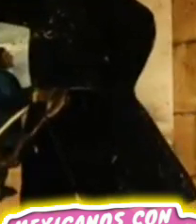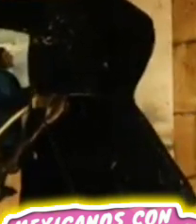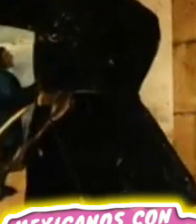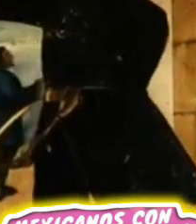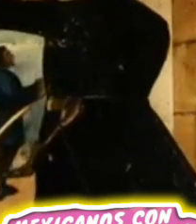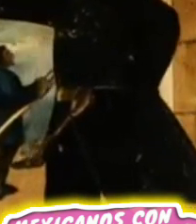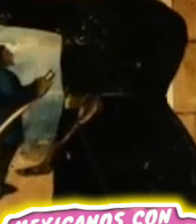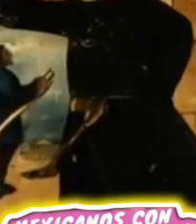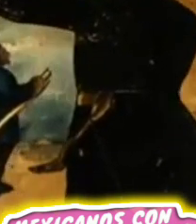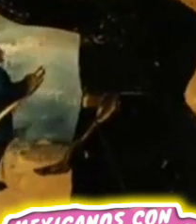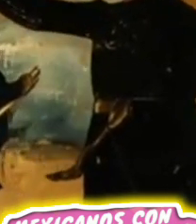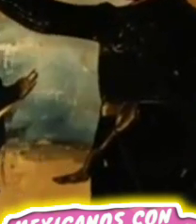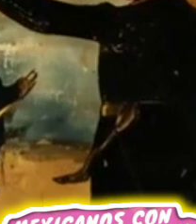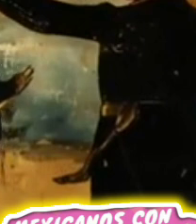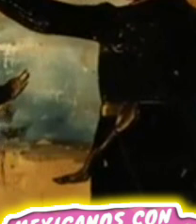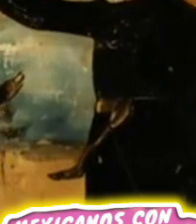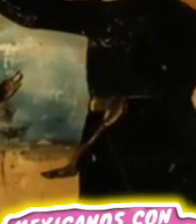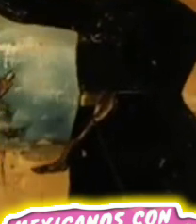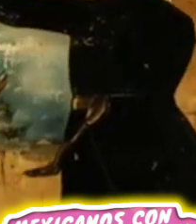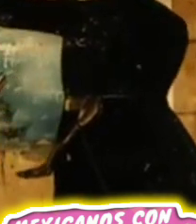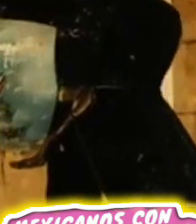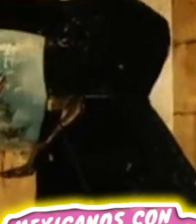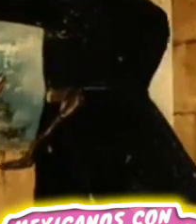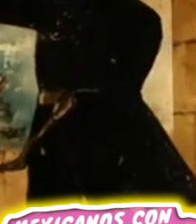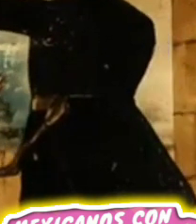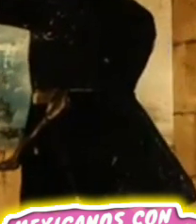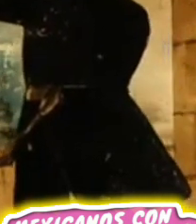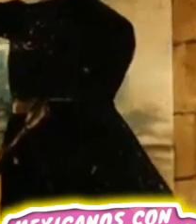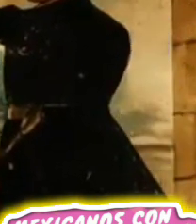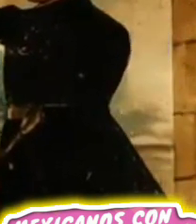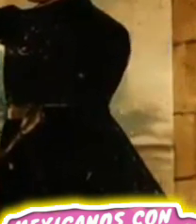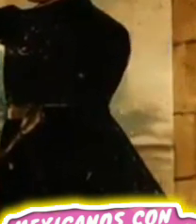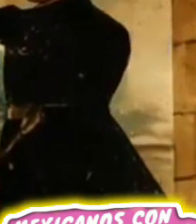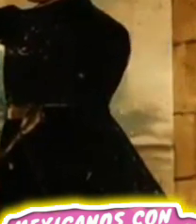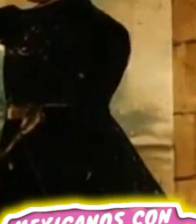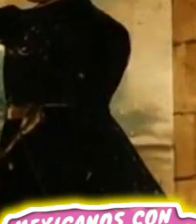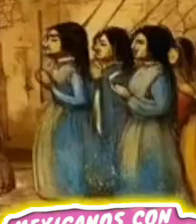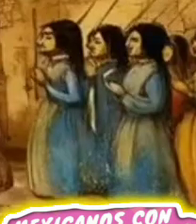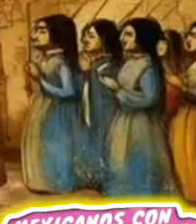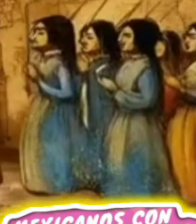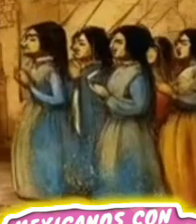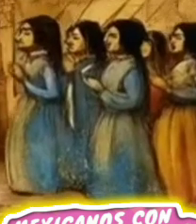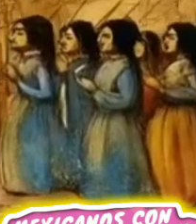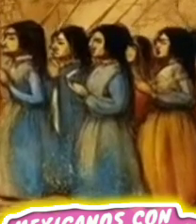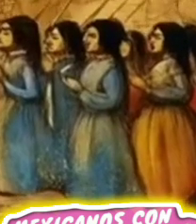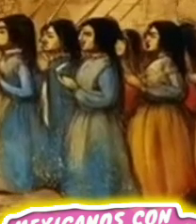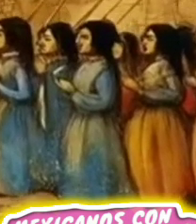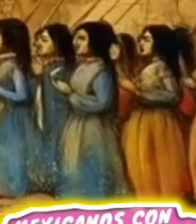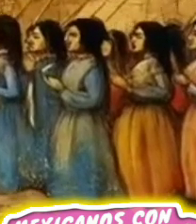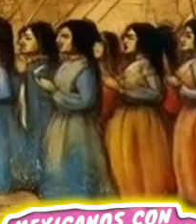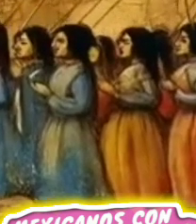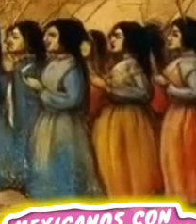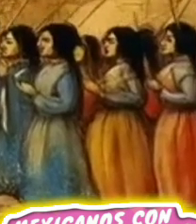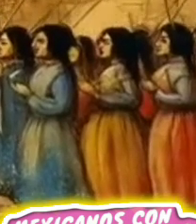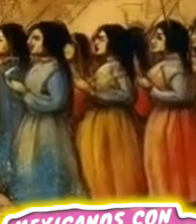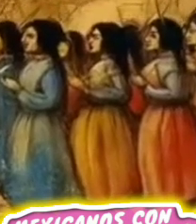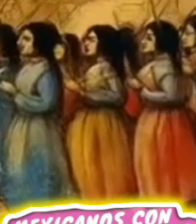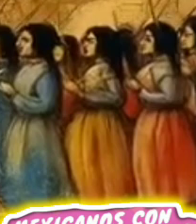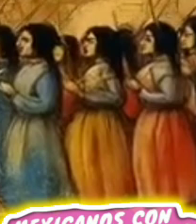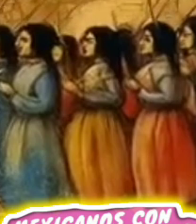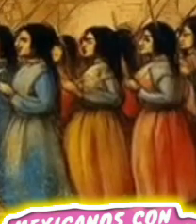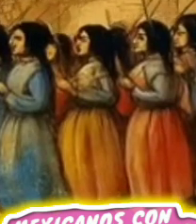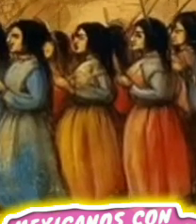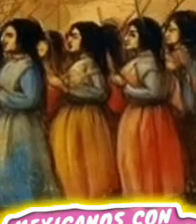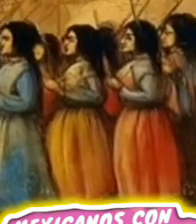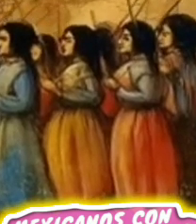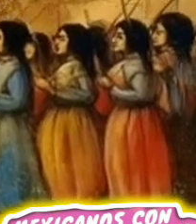y repartió a los soldados lanzas, pero muchos se asustaron y se quedaron inmóviles. Las mujeres cargaron rompiendo el